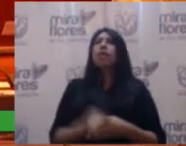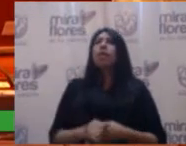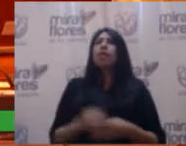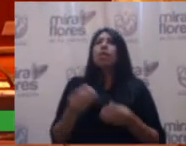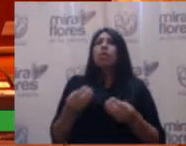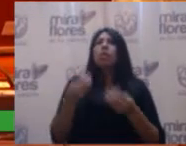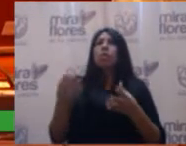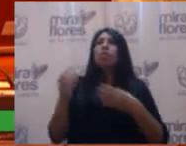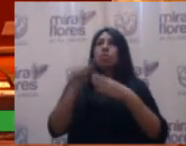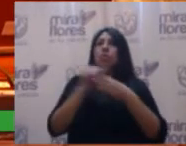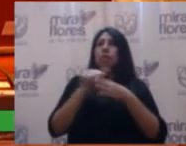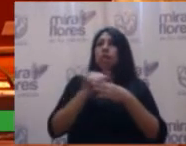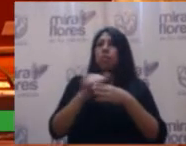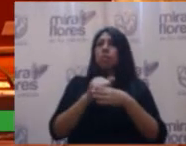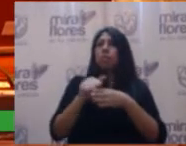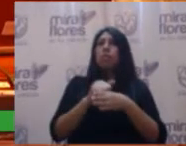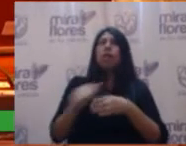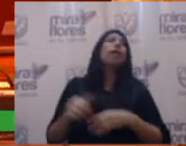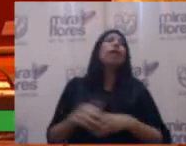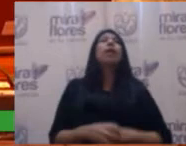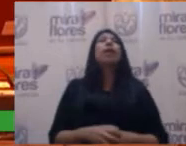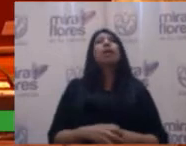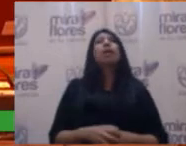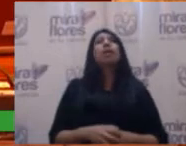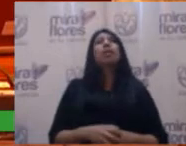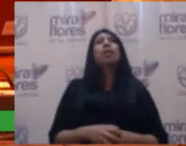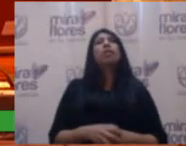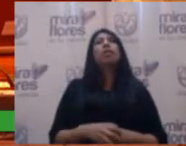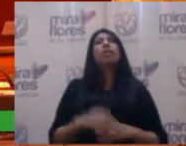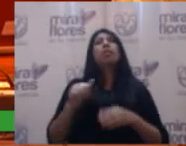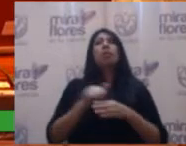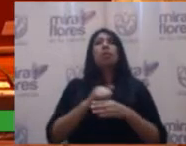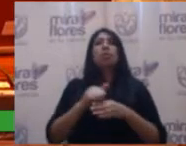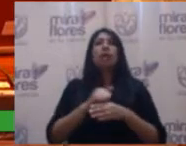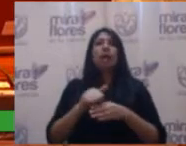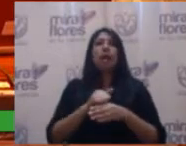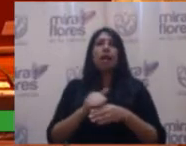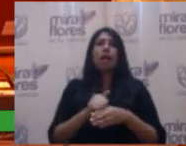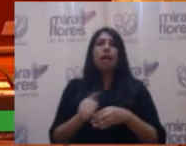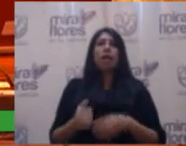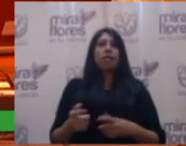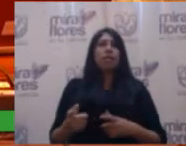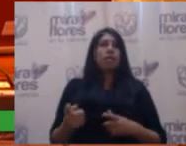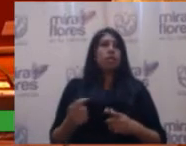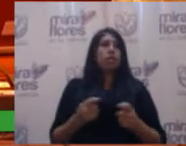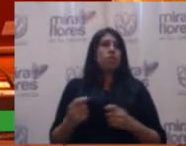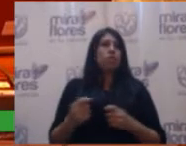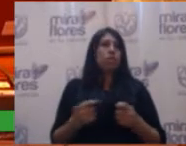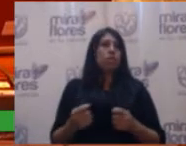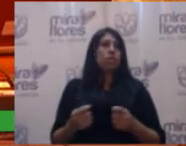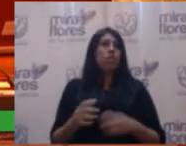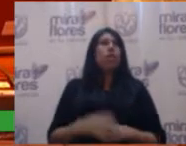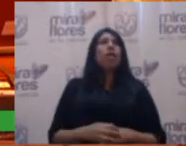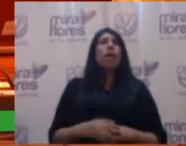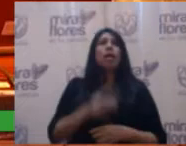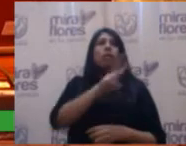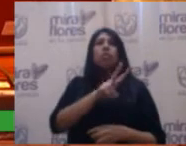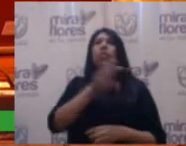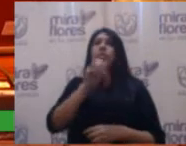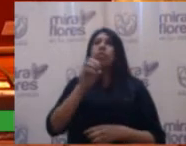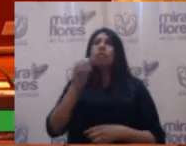prácticas que Ciudadanos al Día ha certificado como buenas prácticas gubernamentales. Hay más de 200 prácticas a